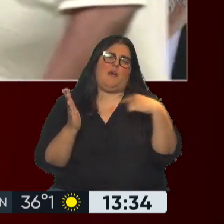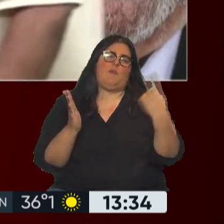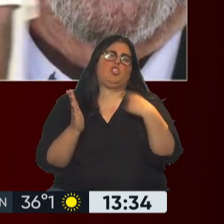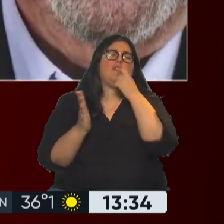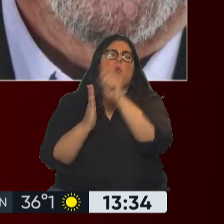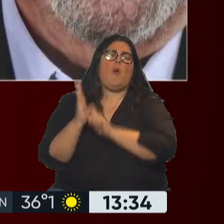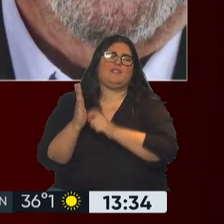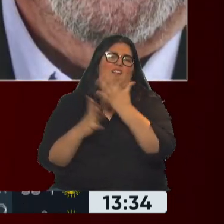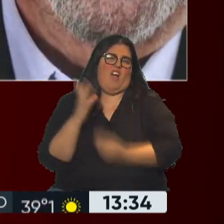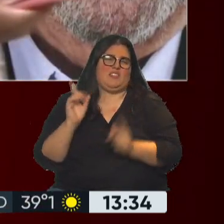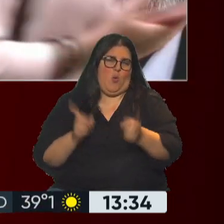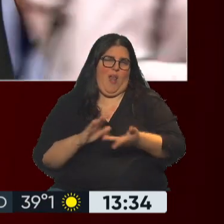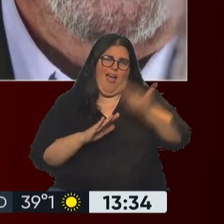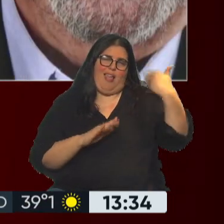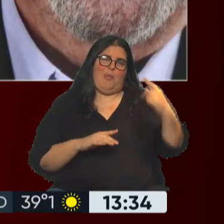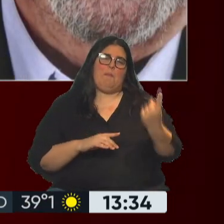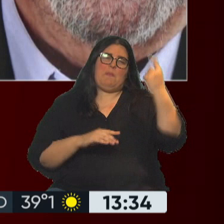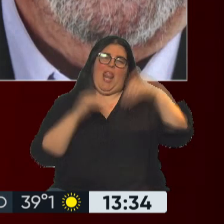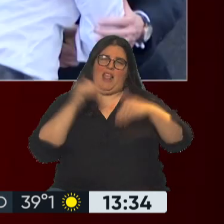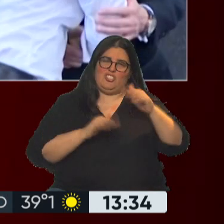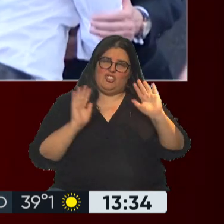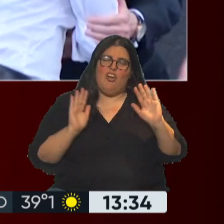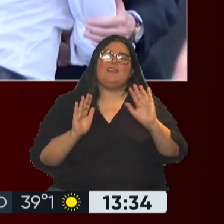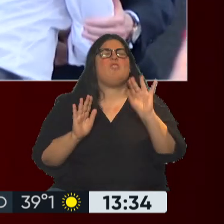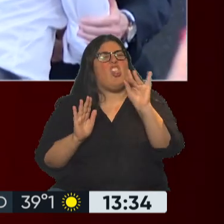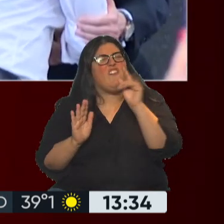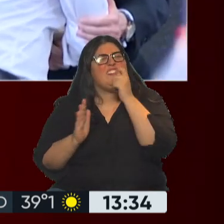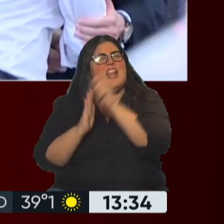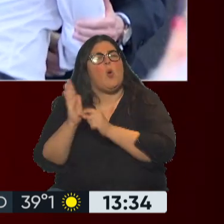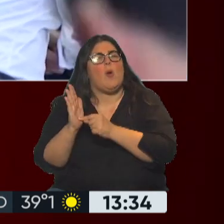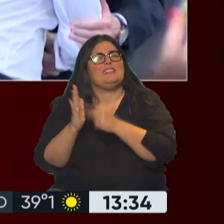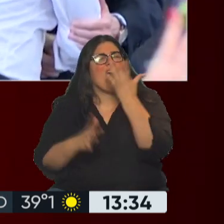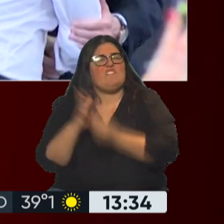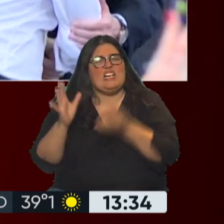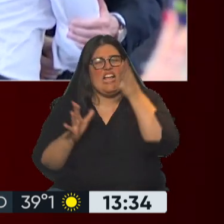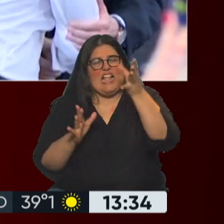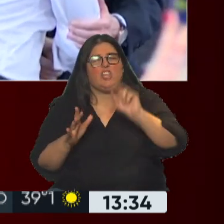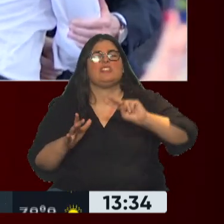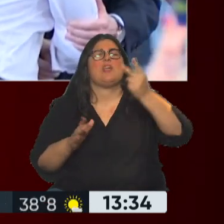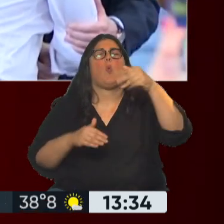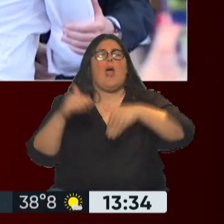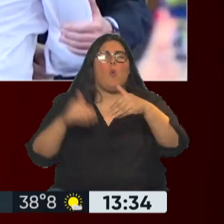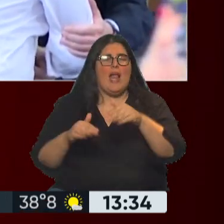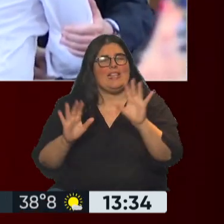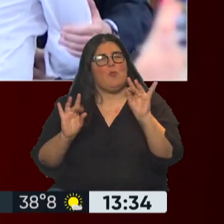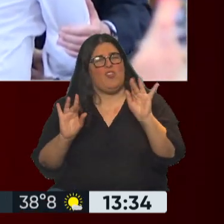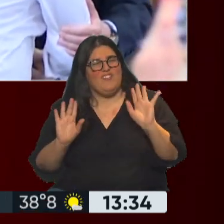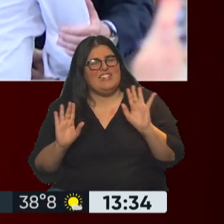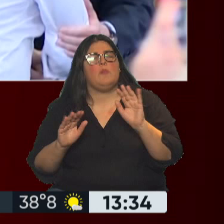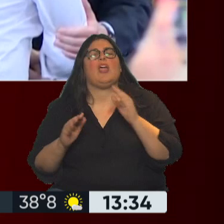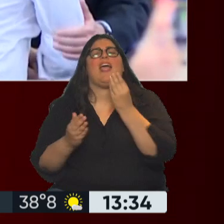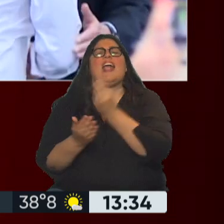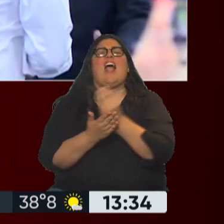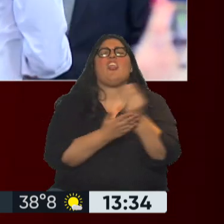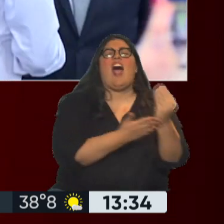errores en la primera vuelta. Es más difícil que cometan errores tan significativos en la segunda, dado que hay menos candidatos, que la tasa de participación